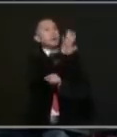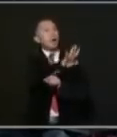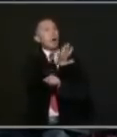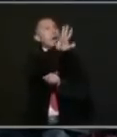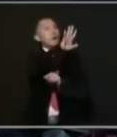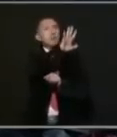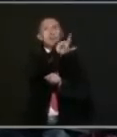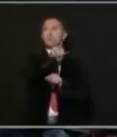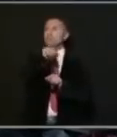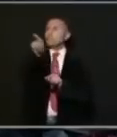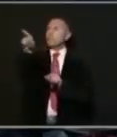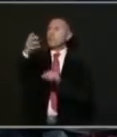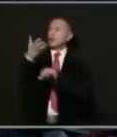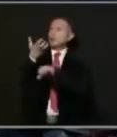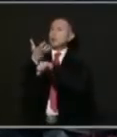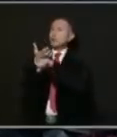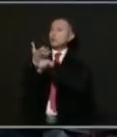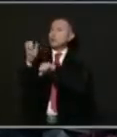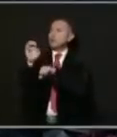en todo ese corredor